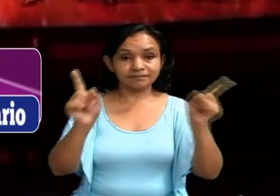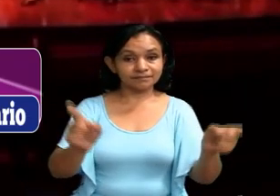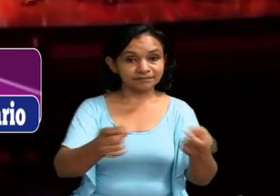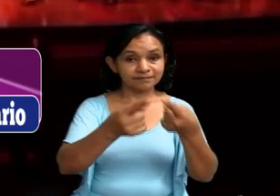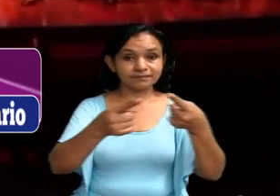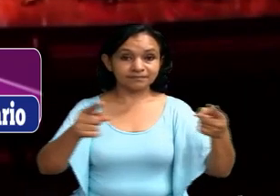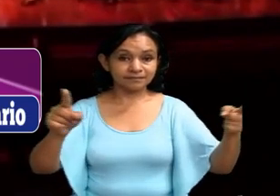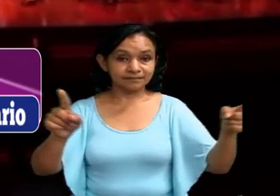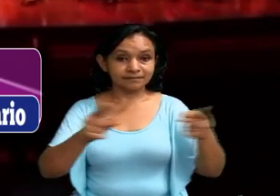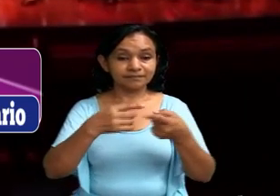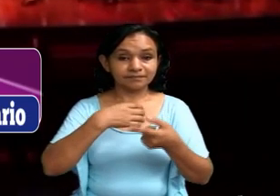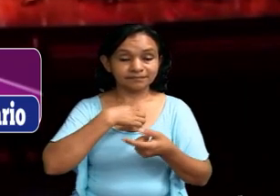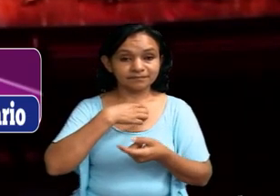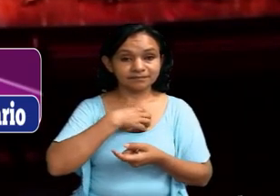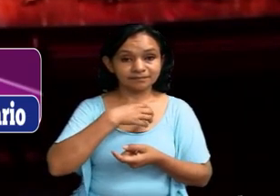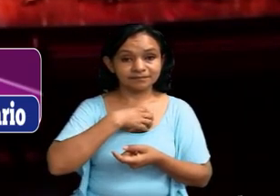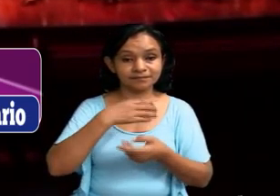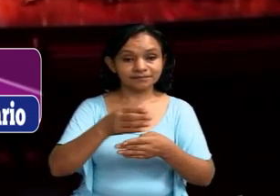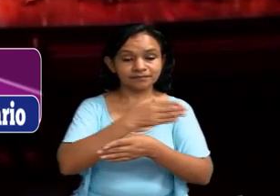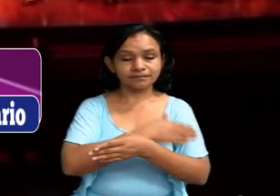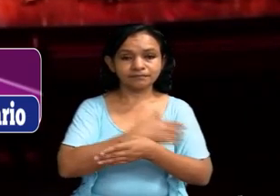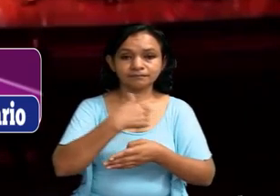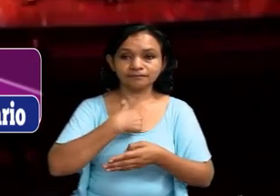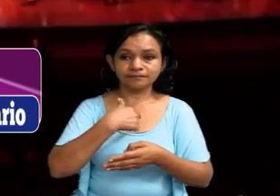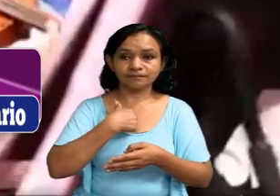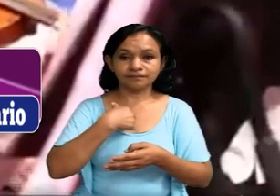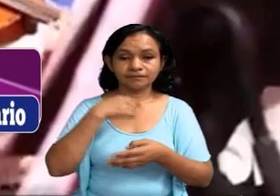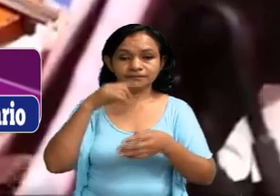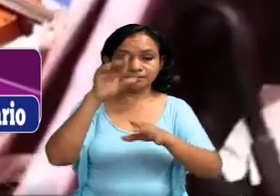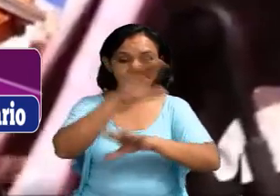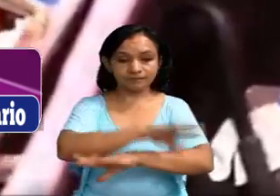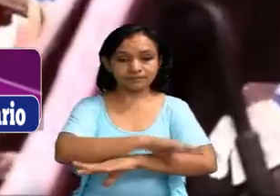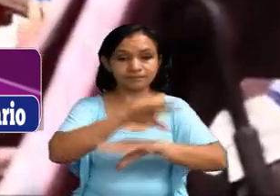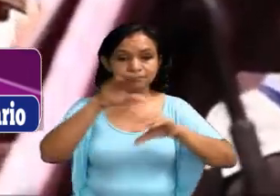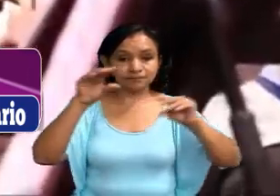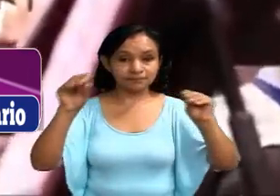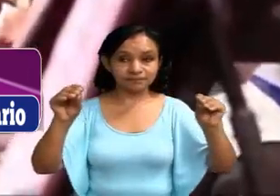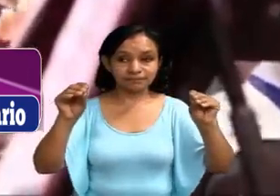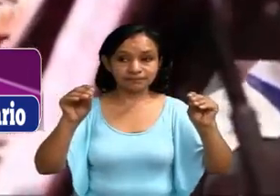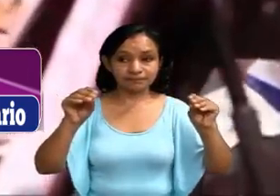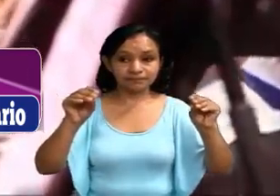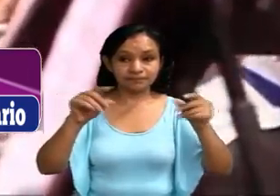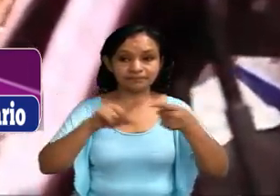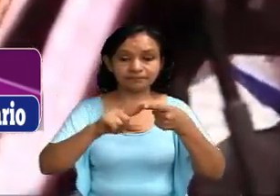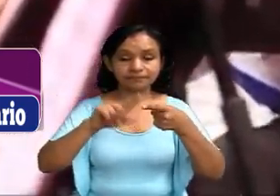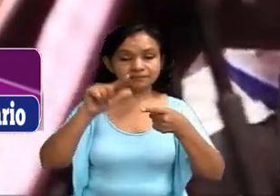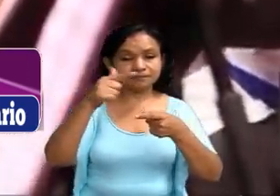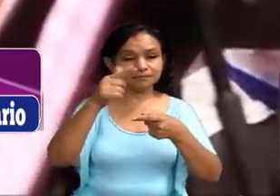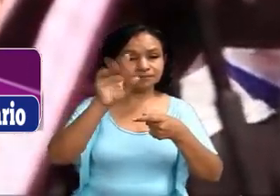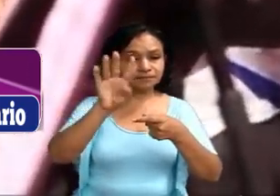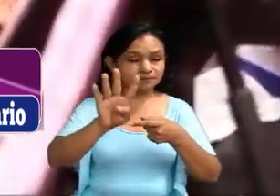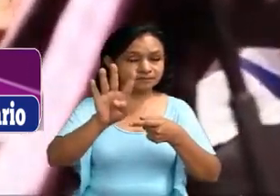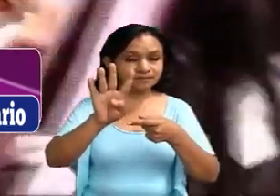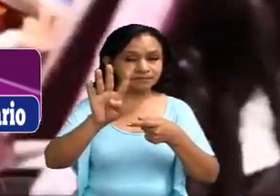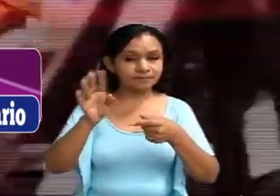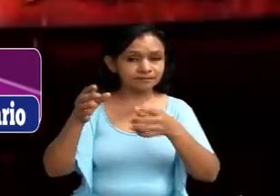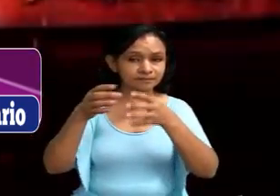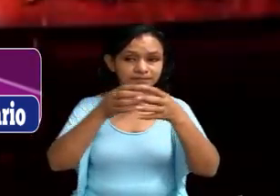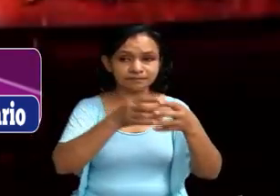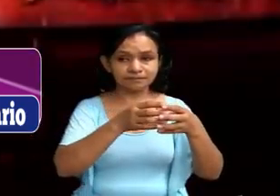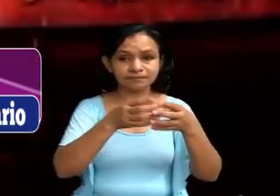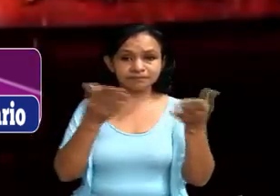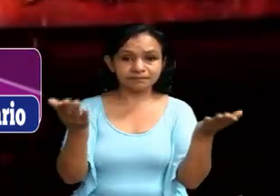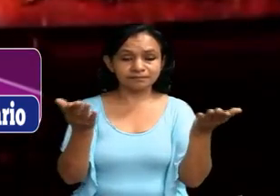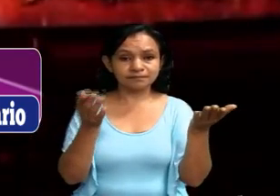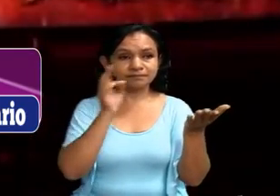música. ¿Me entendés? Entonces desde que yo me trajeron de Jinotega a un concurso de banda en el año 74, yo cuando vi